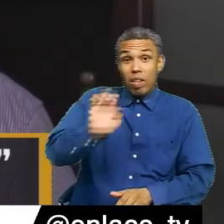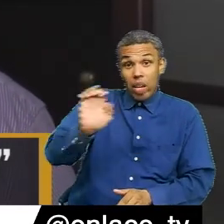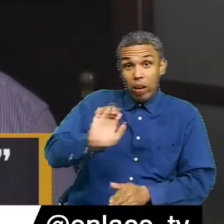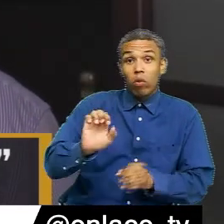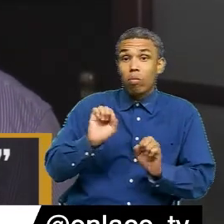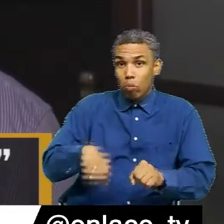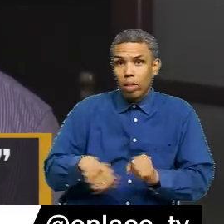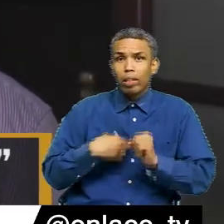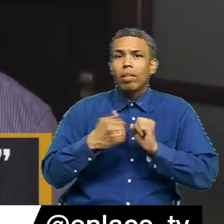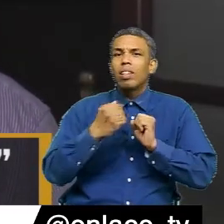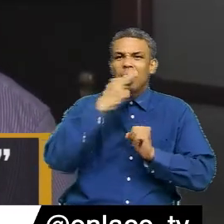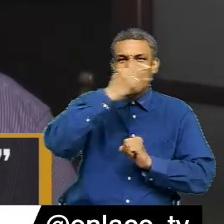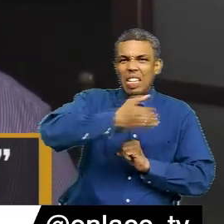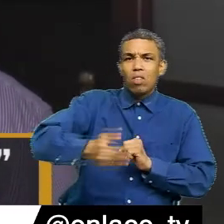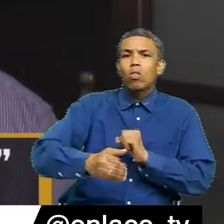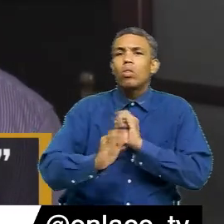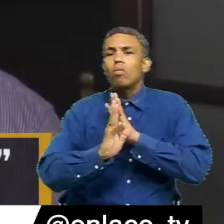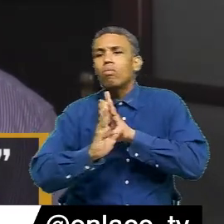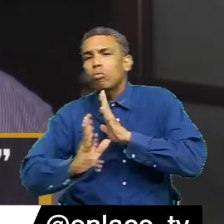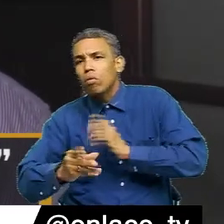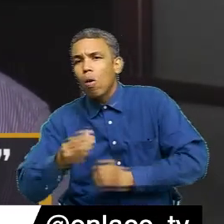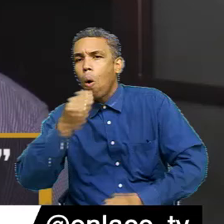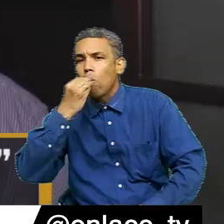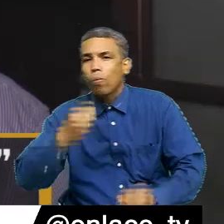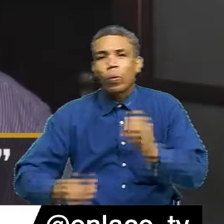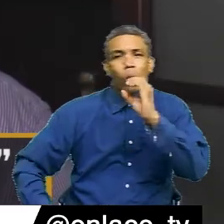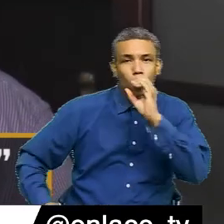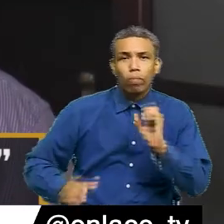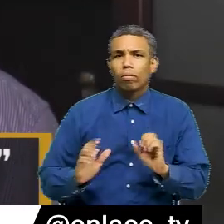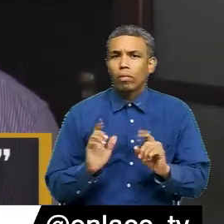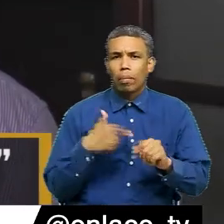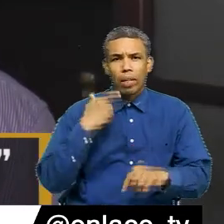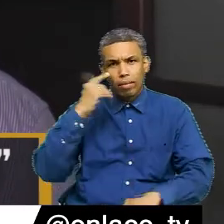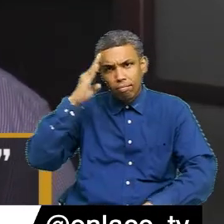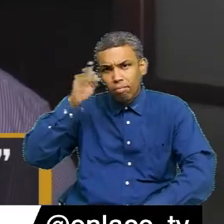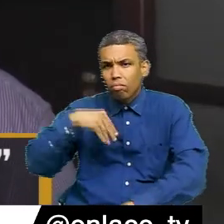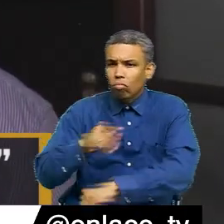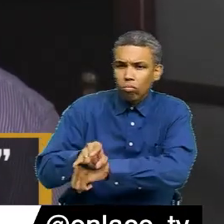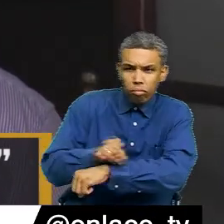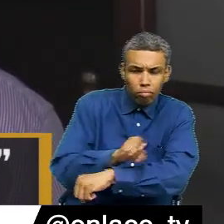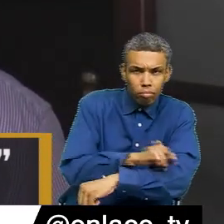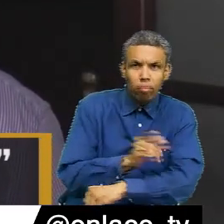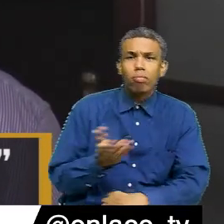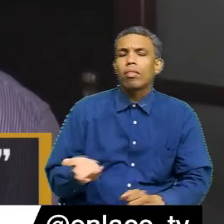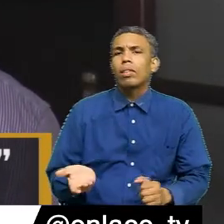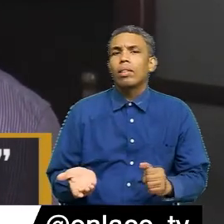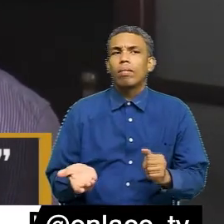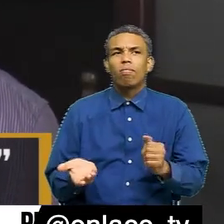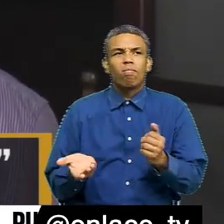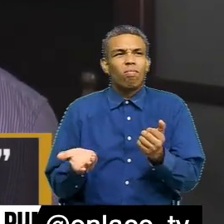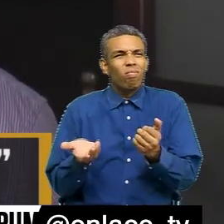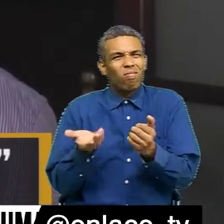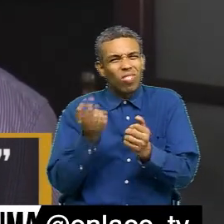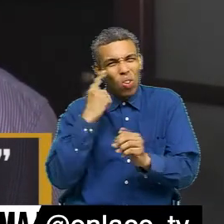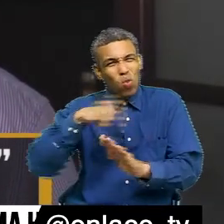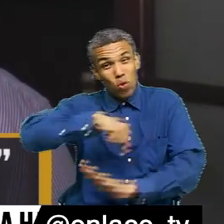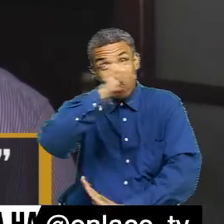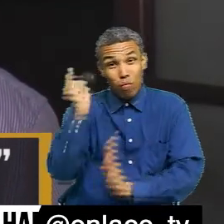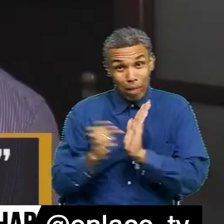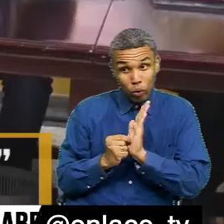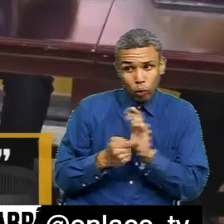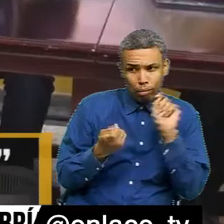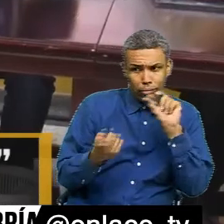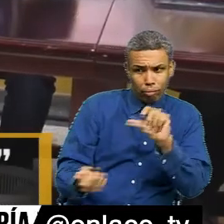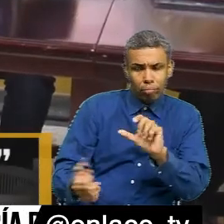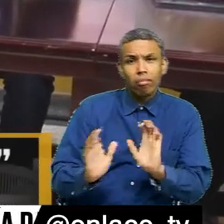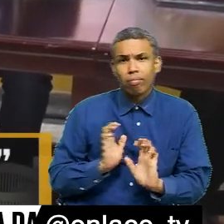puedan tener celaduría y aseo en el tiempo indicado. Entonces, hay bastante trabajo y yo sé que ellos van a hacer la